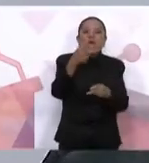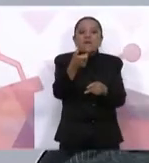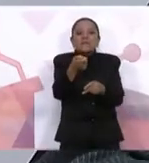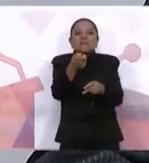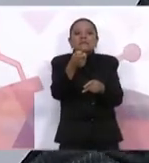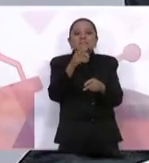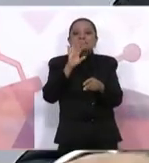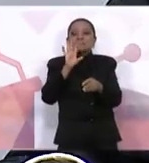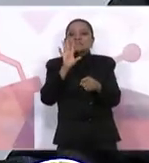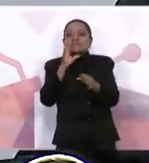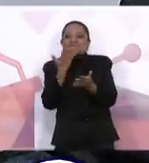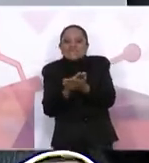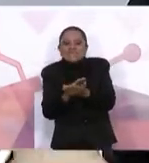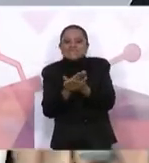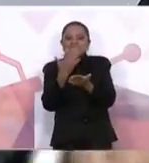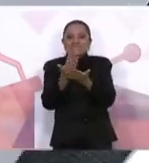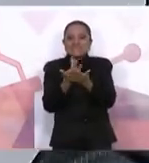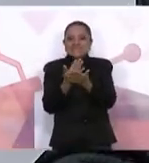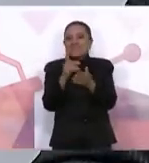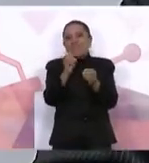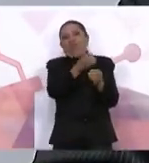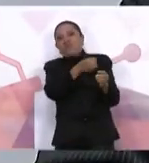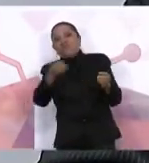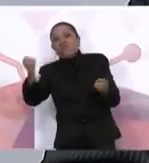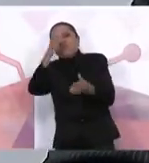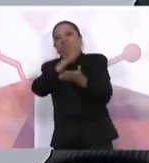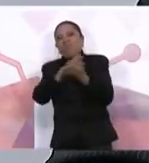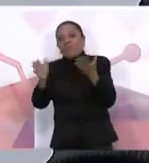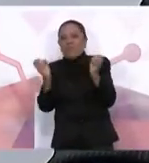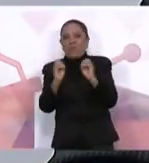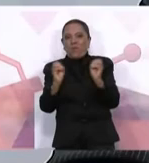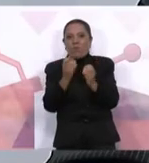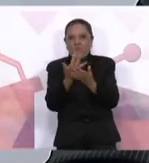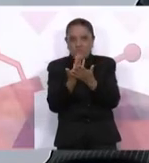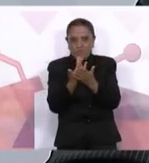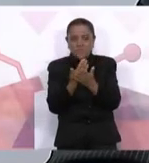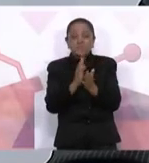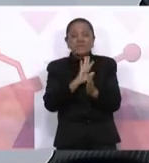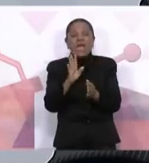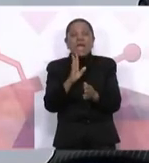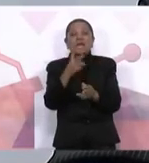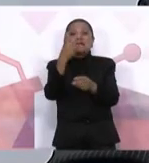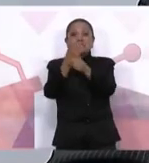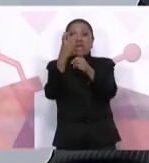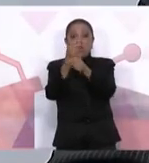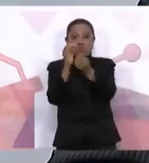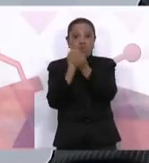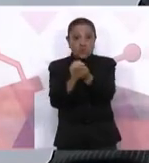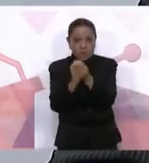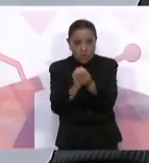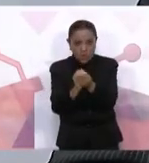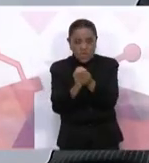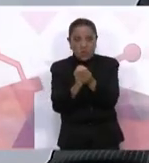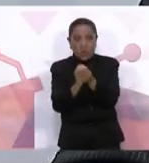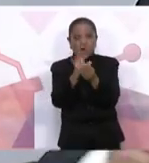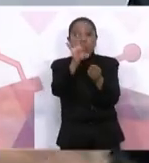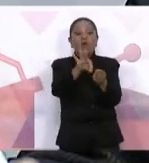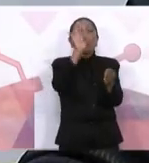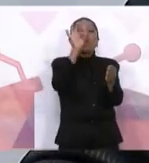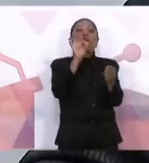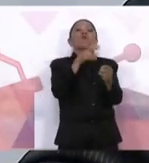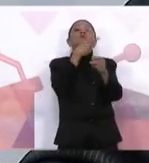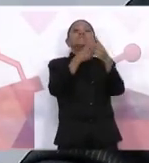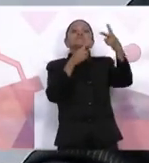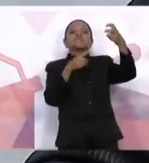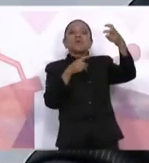para los candidatos de acuerdo al sorteo el segundo candidato que responderá en esta ronda del bloque temático desarrollo social es